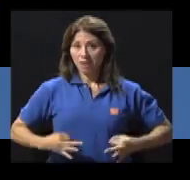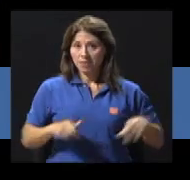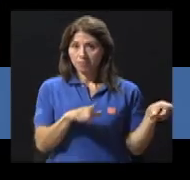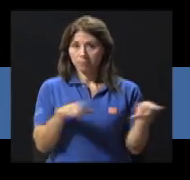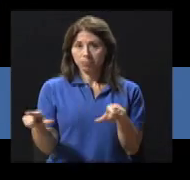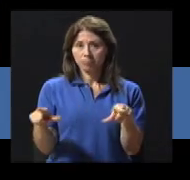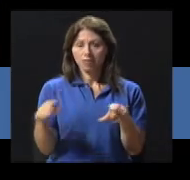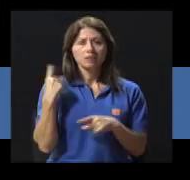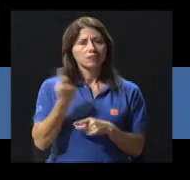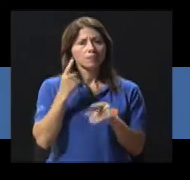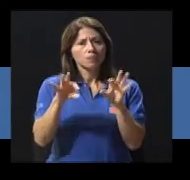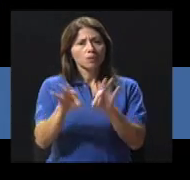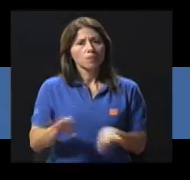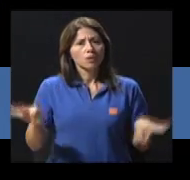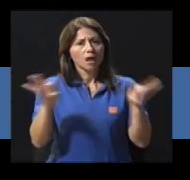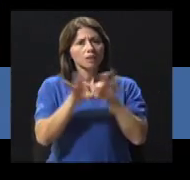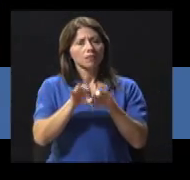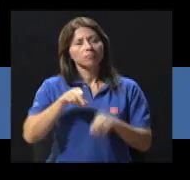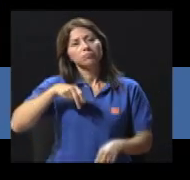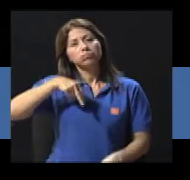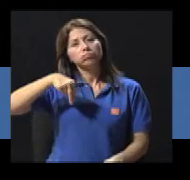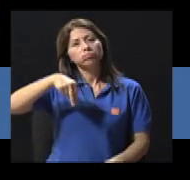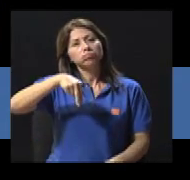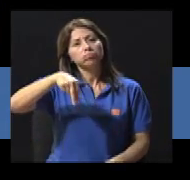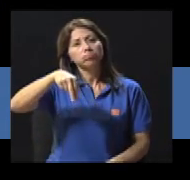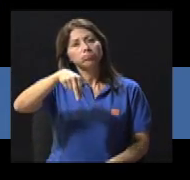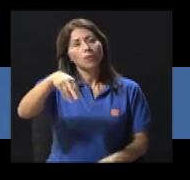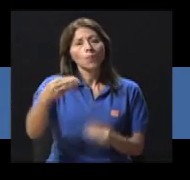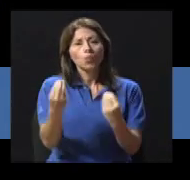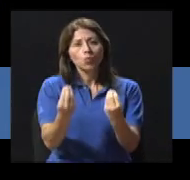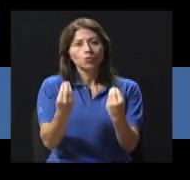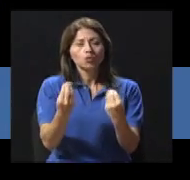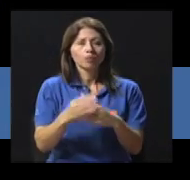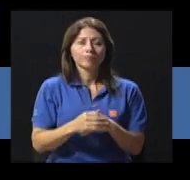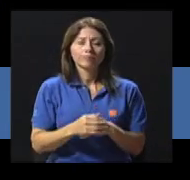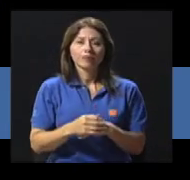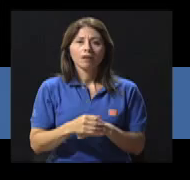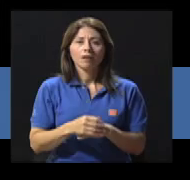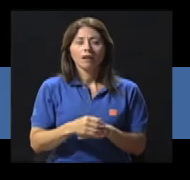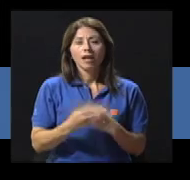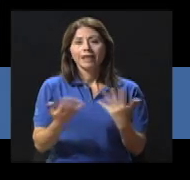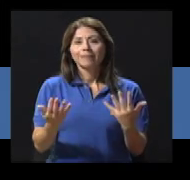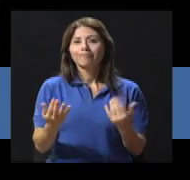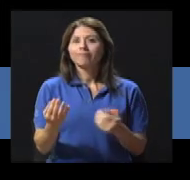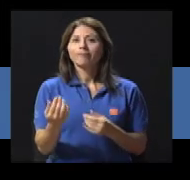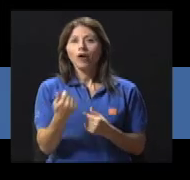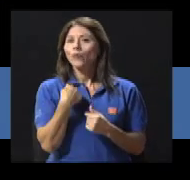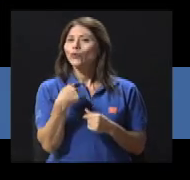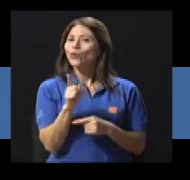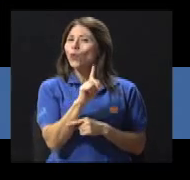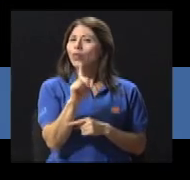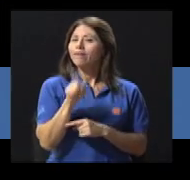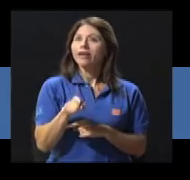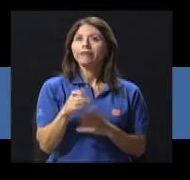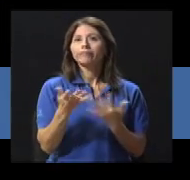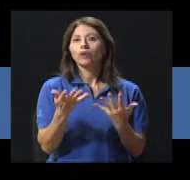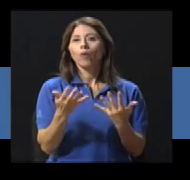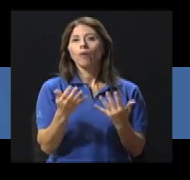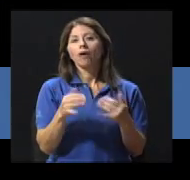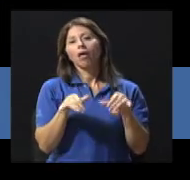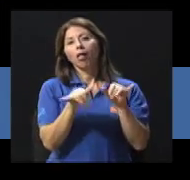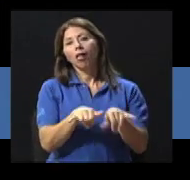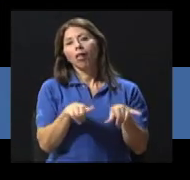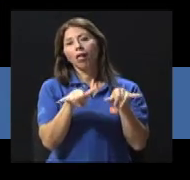Bueno, estar físicamente preparado siempre es muy importante, es caminar mucho, no caer en